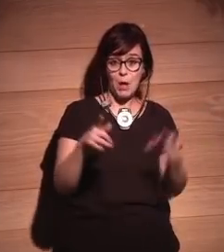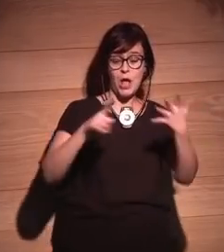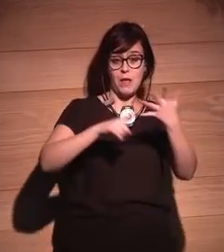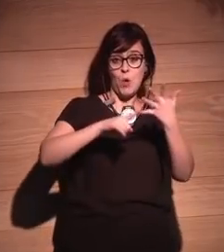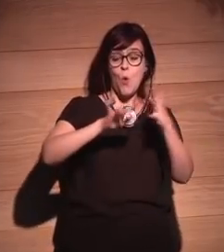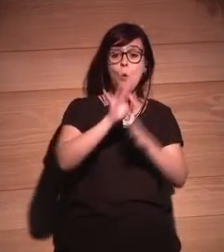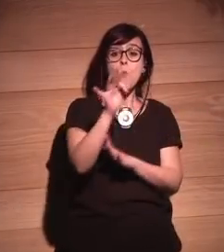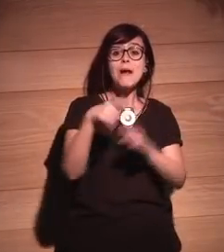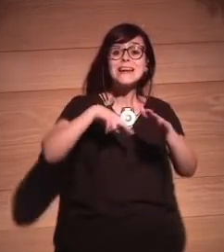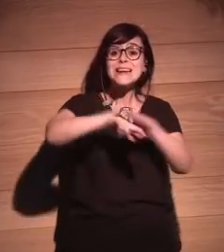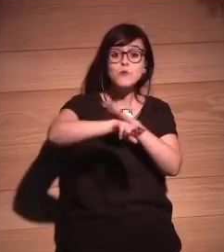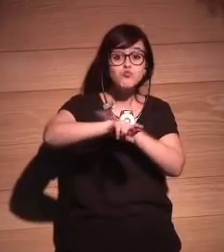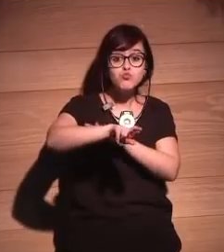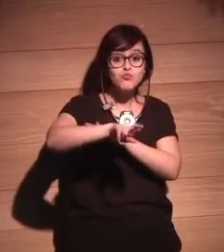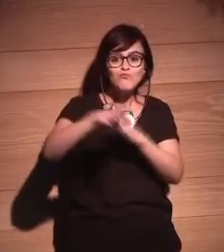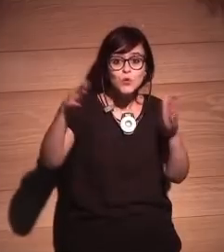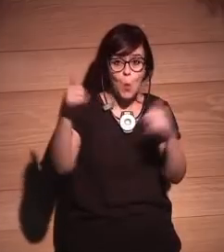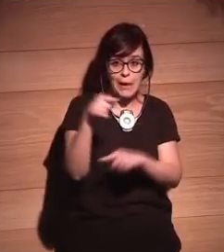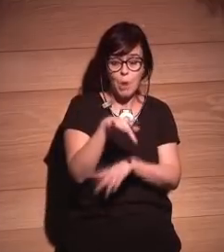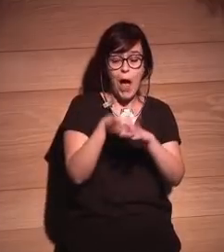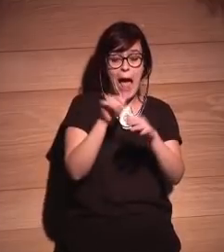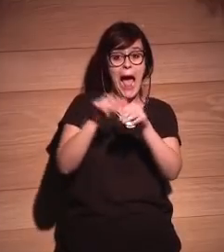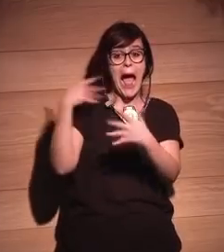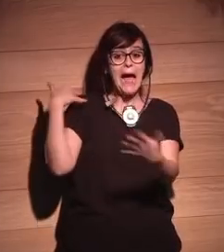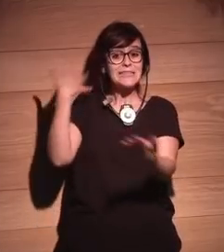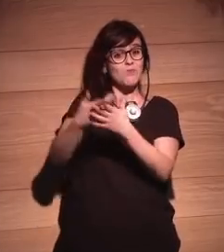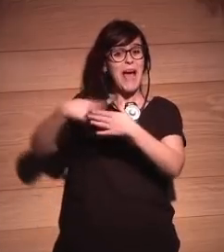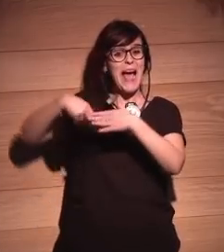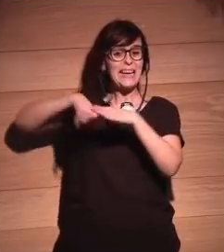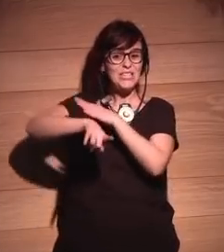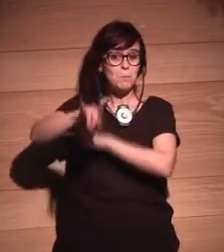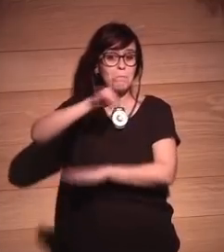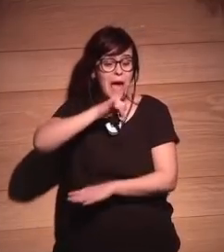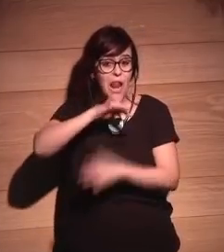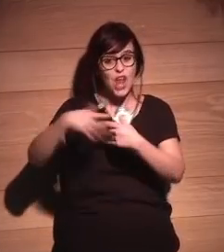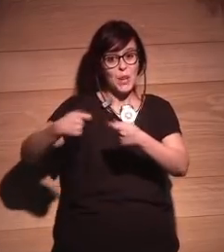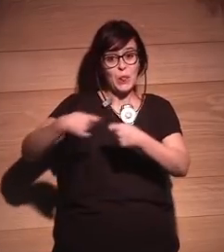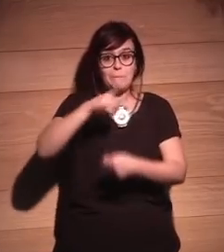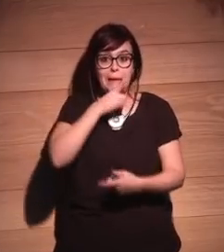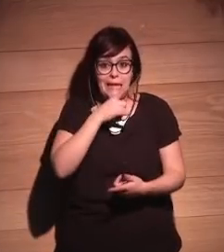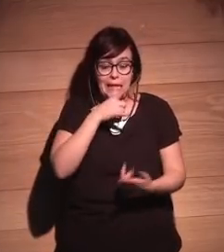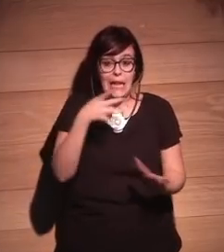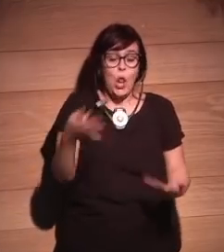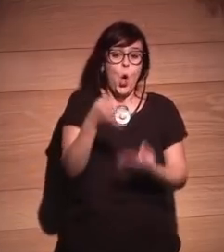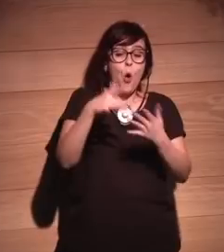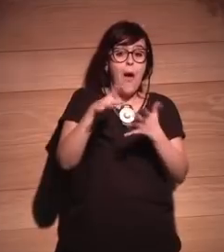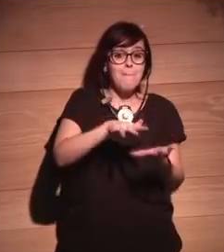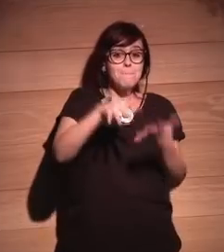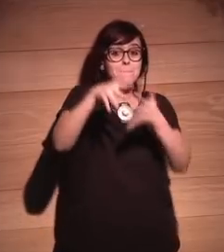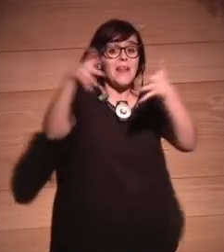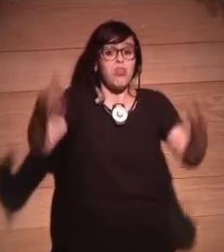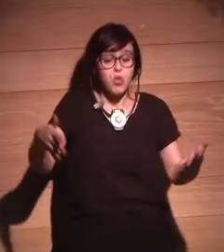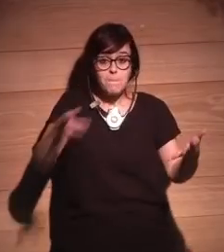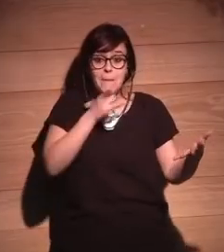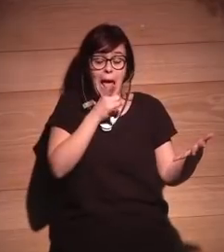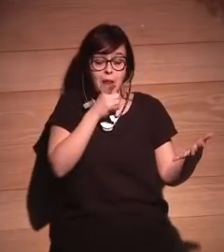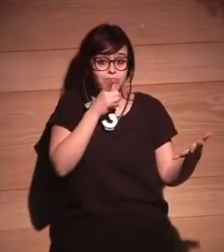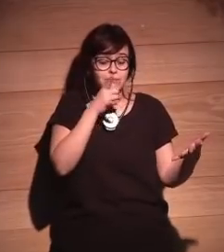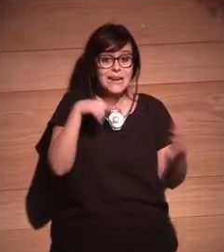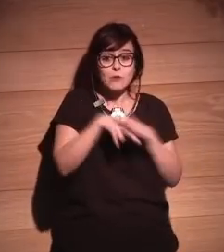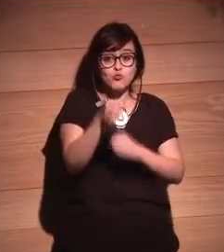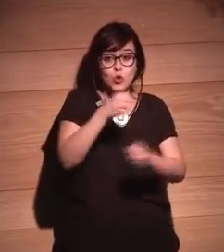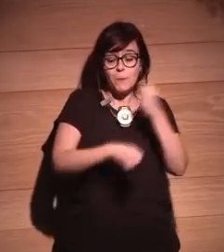recursos, porque los han gastado en estos años, o han hecho una mala gestión, malos negocios, malas ampliaciones, pues tampoco puede haberlos